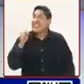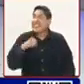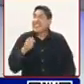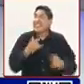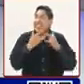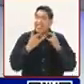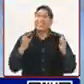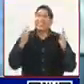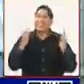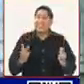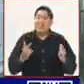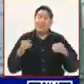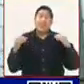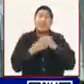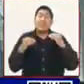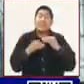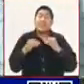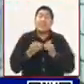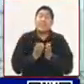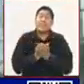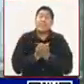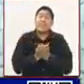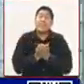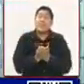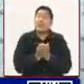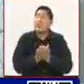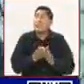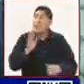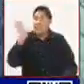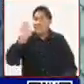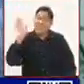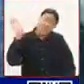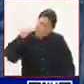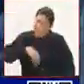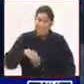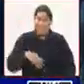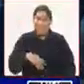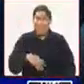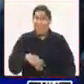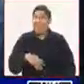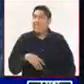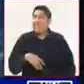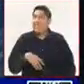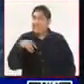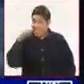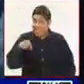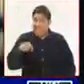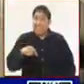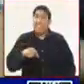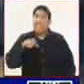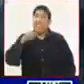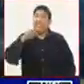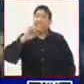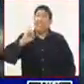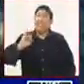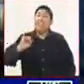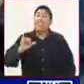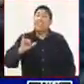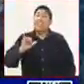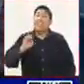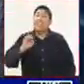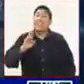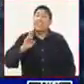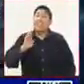Sí, aquí justamente en la avenida Copacabana, por aquí. Véngase por aquí, Cambita. Aquí estamos con Jeremy.